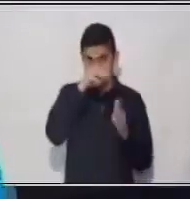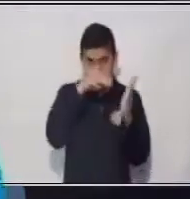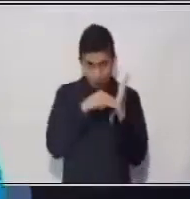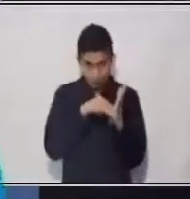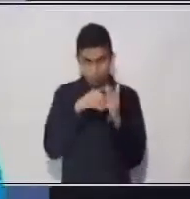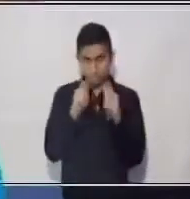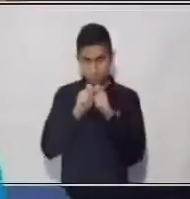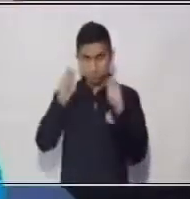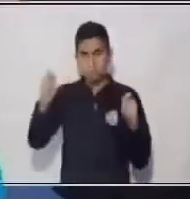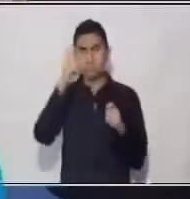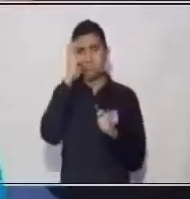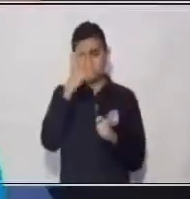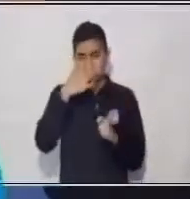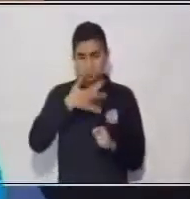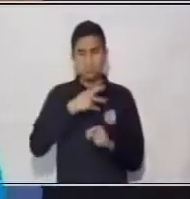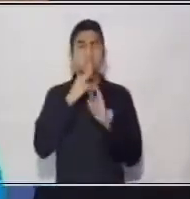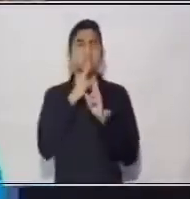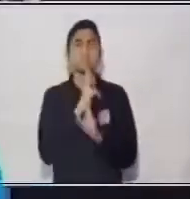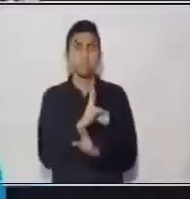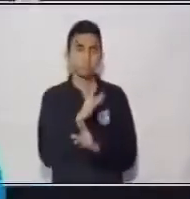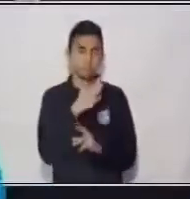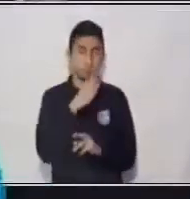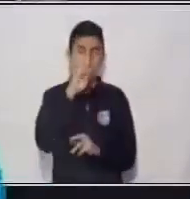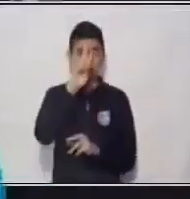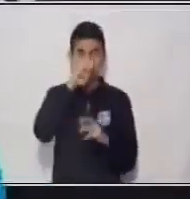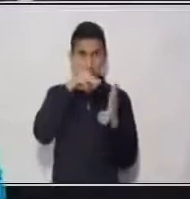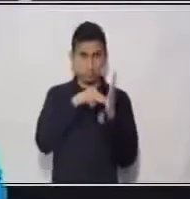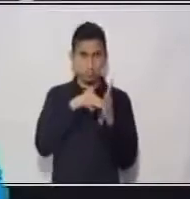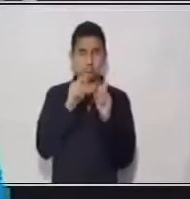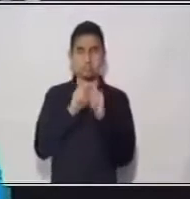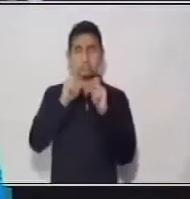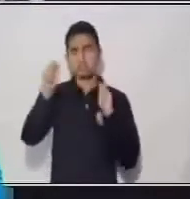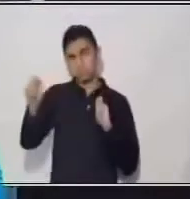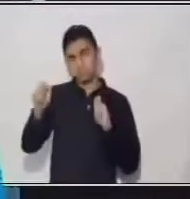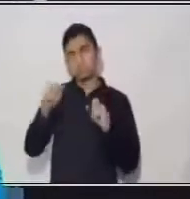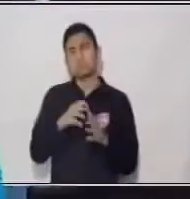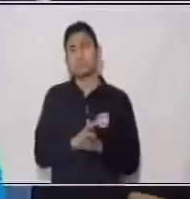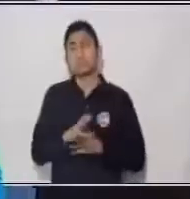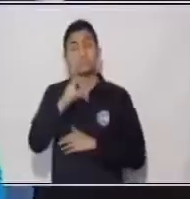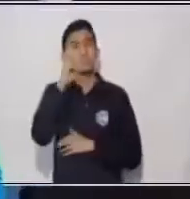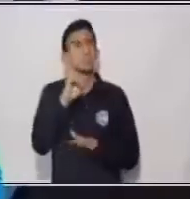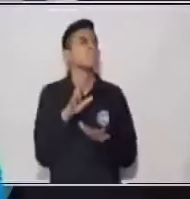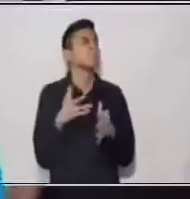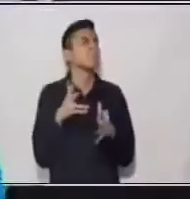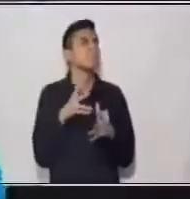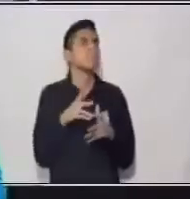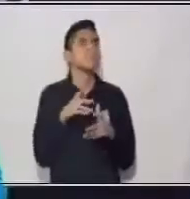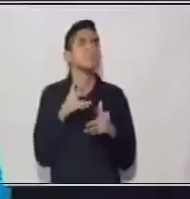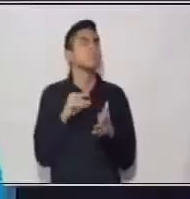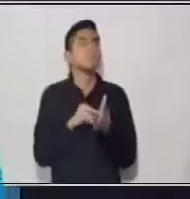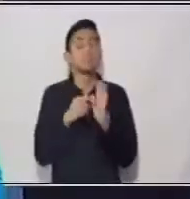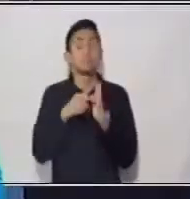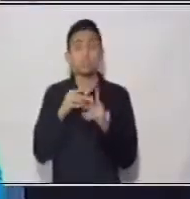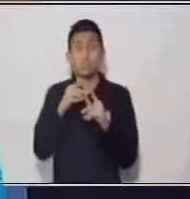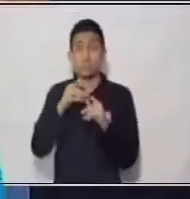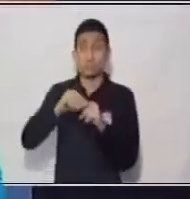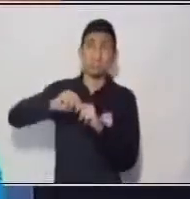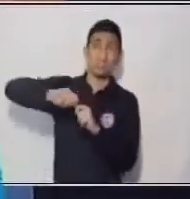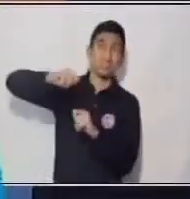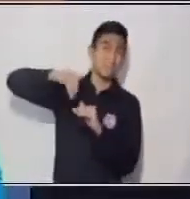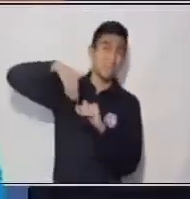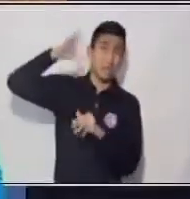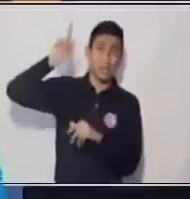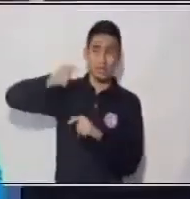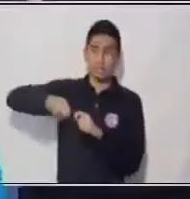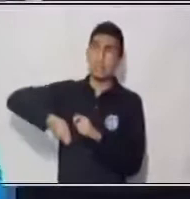Y esa es nuestra respuesta. 2000 metros. Es la altura máxima